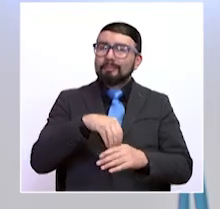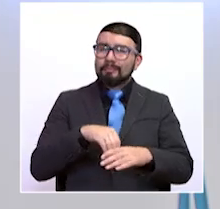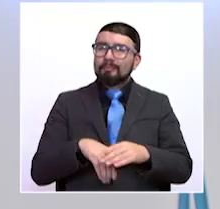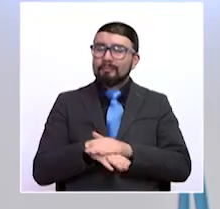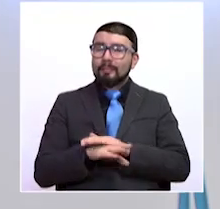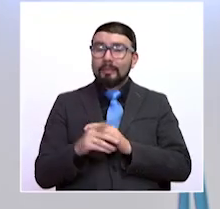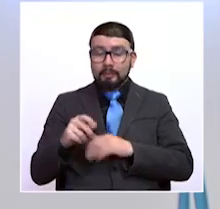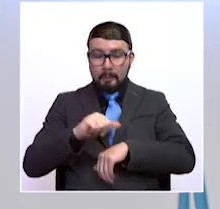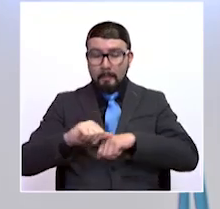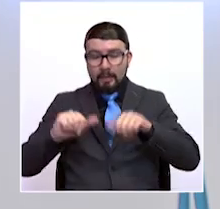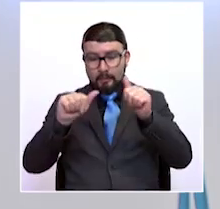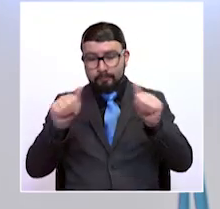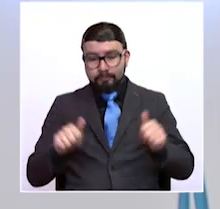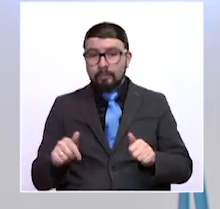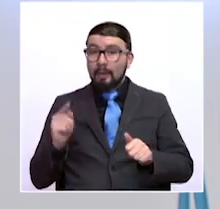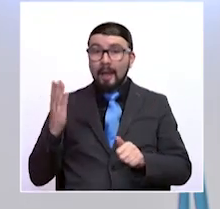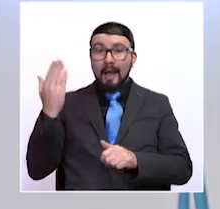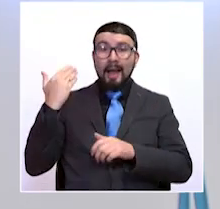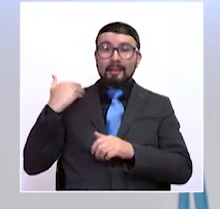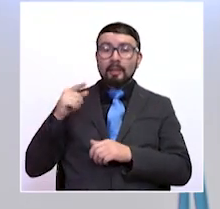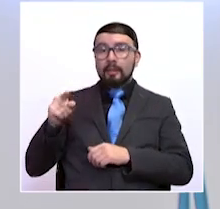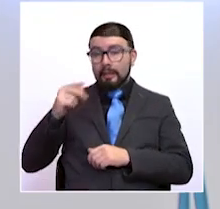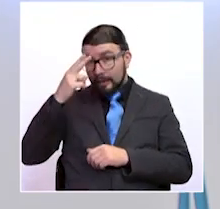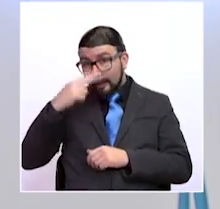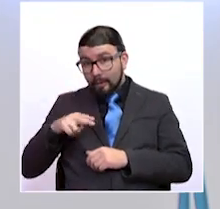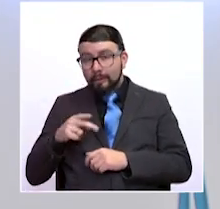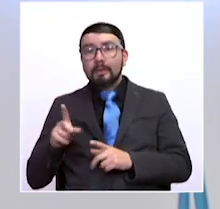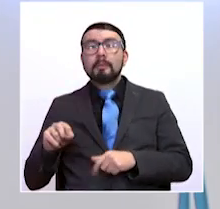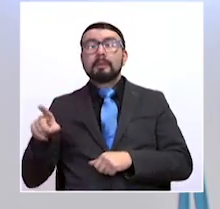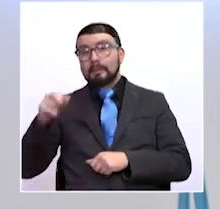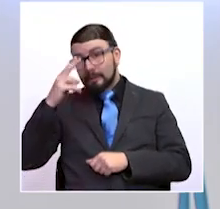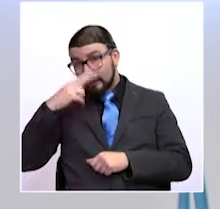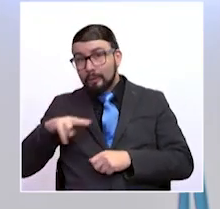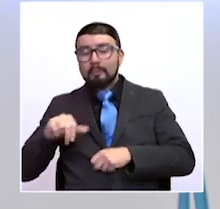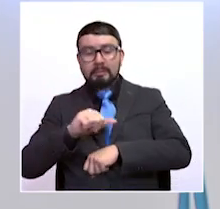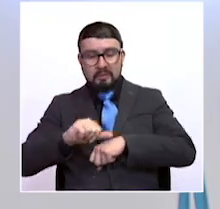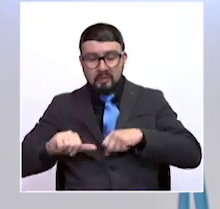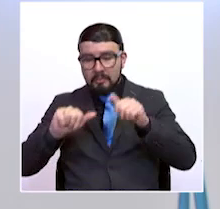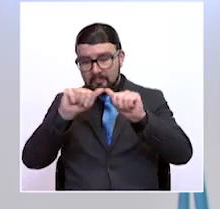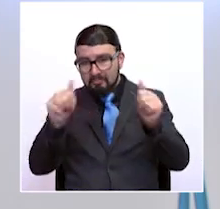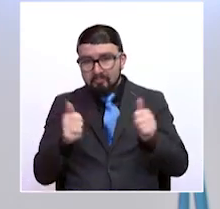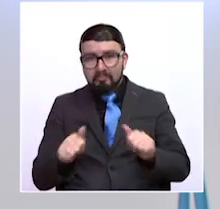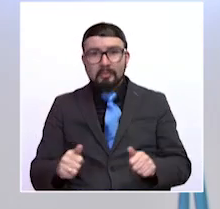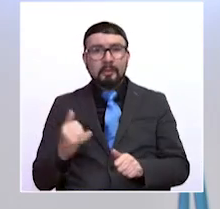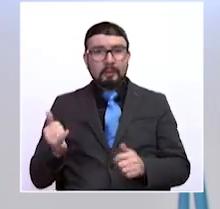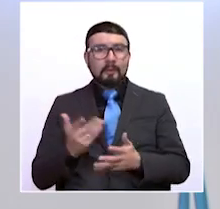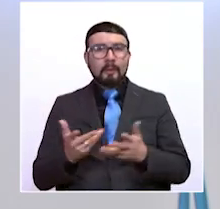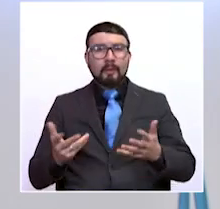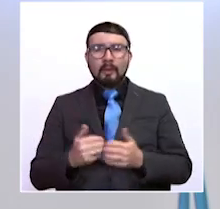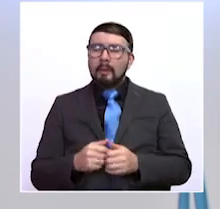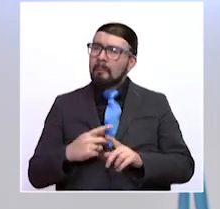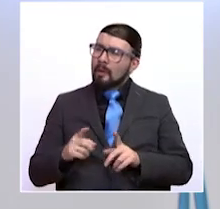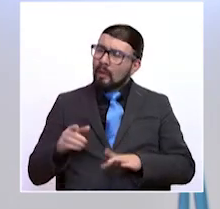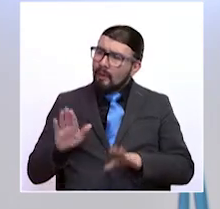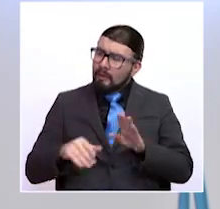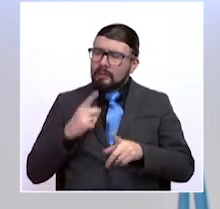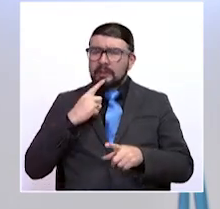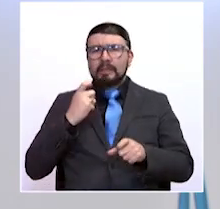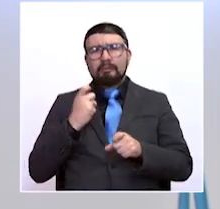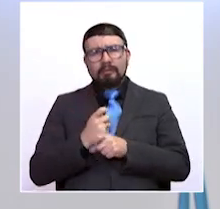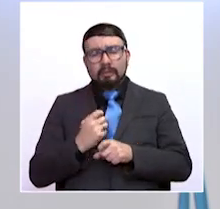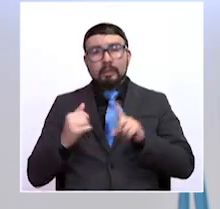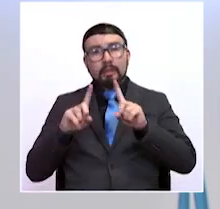plástica, que era su hijo, cirujano plástico también. Y es angustiante tener que tocar este